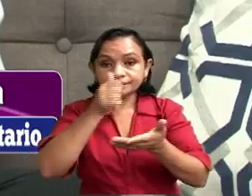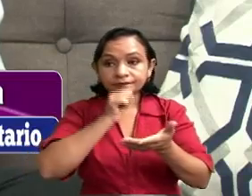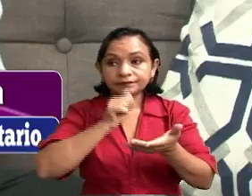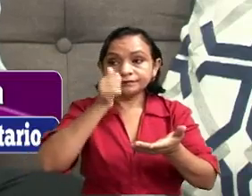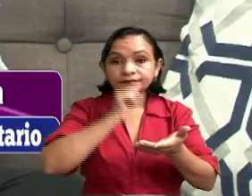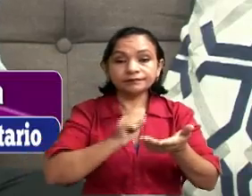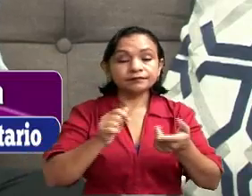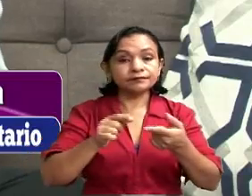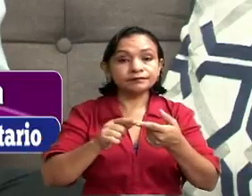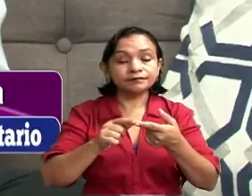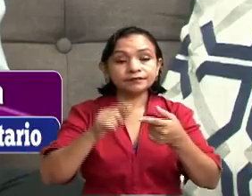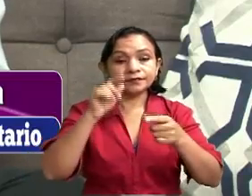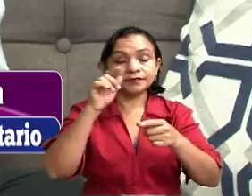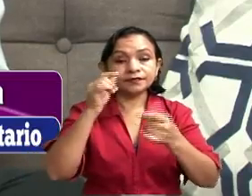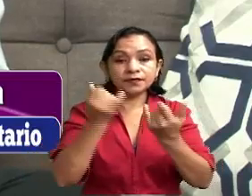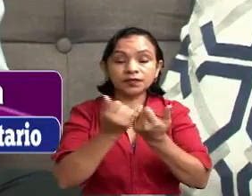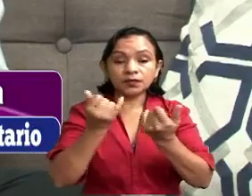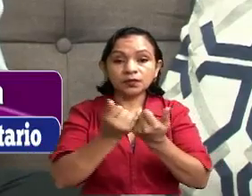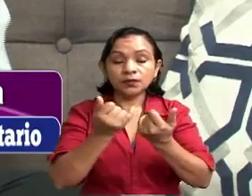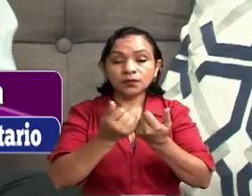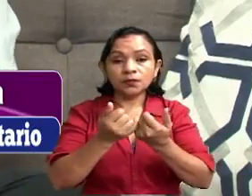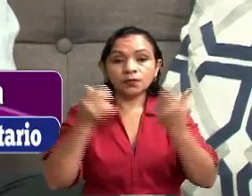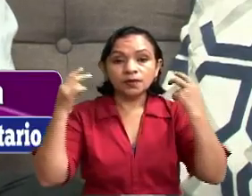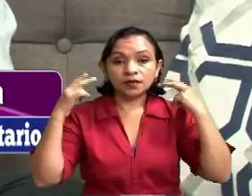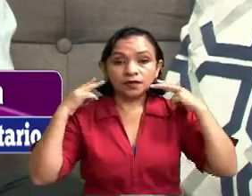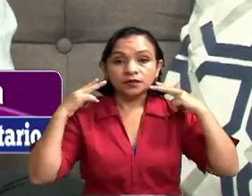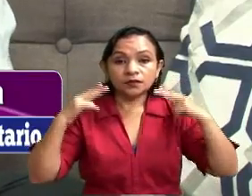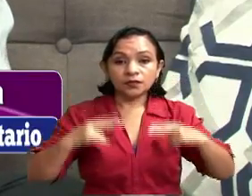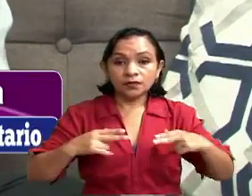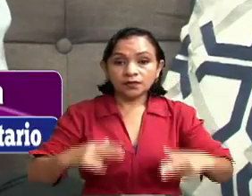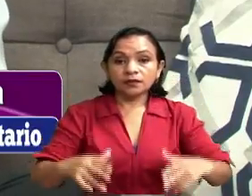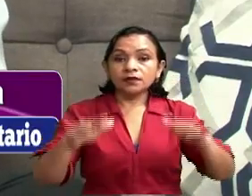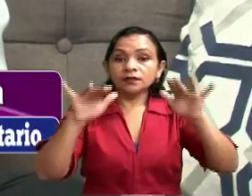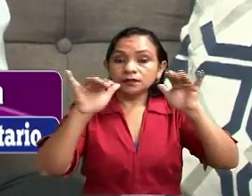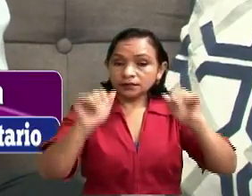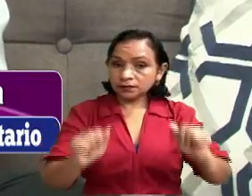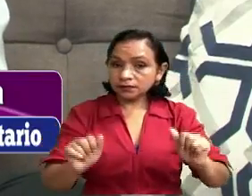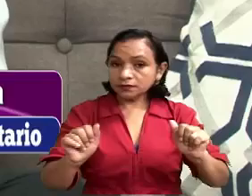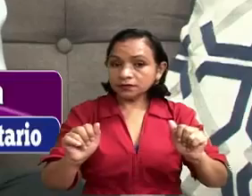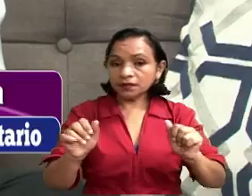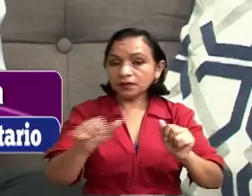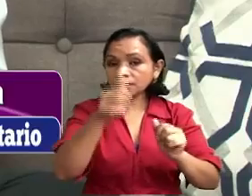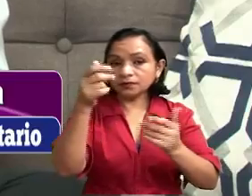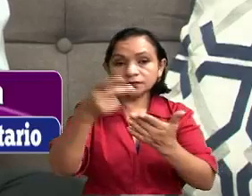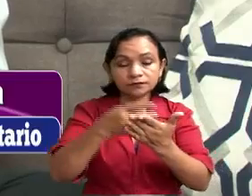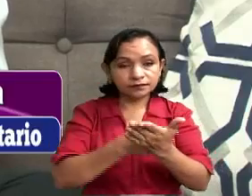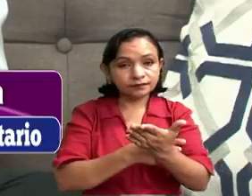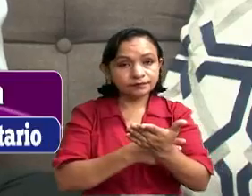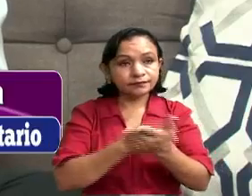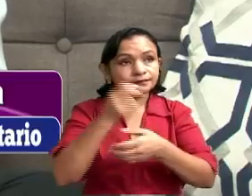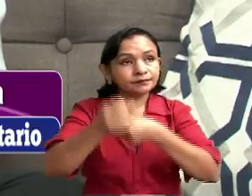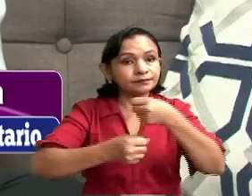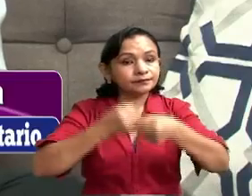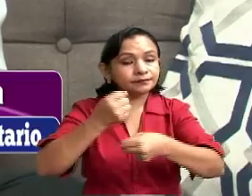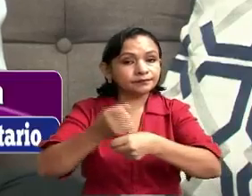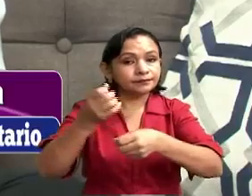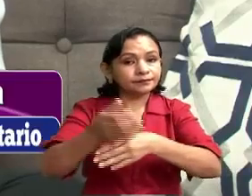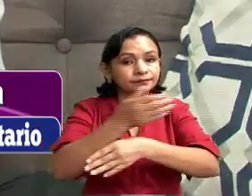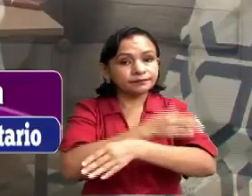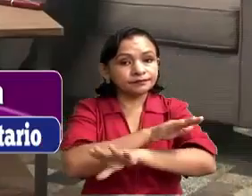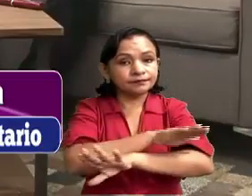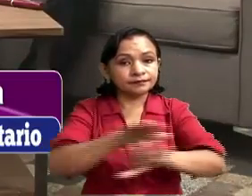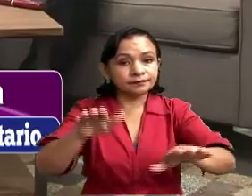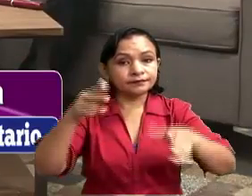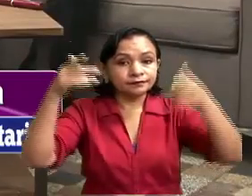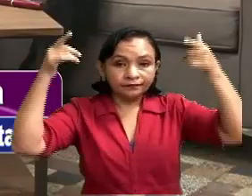en la ciudad de Juigalpa, que es un proyecto grande. Ya se habían venido desarrollando otros proyectos, por ejemplo, el año pasado concluyó el de